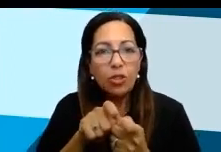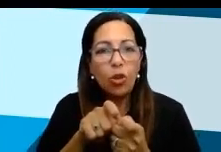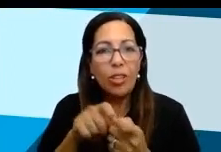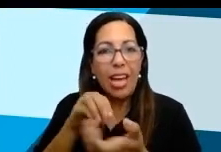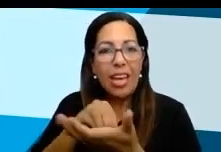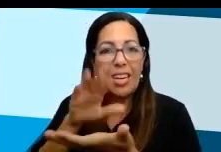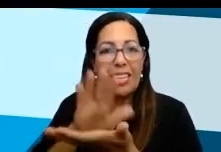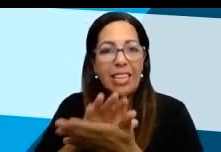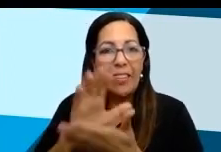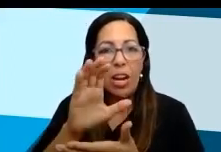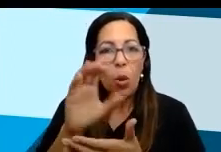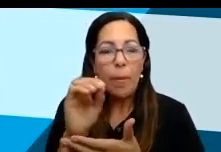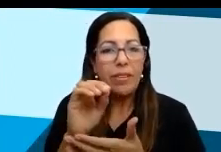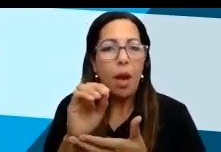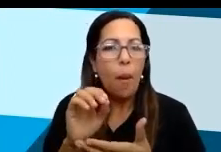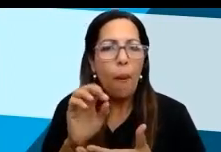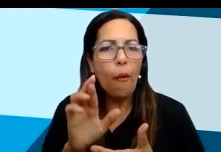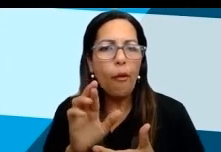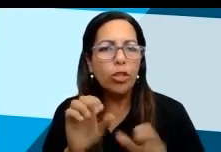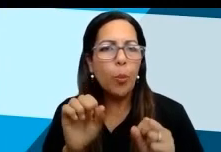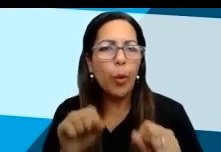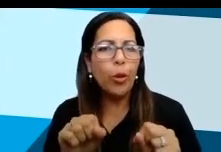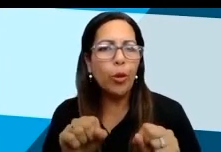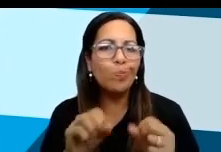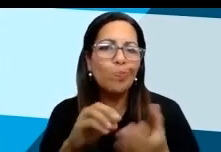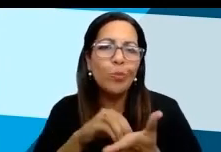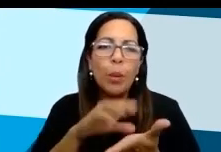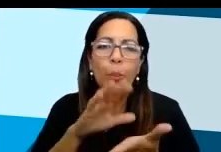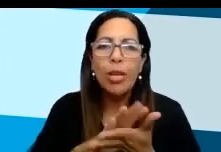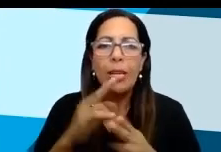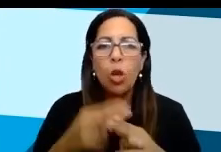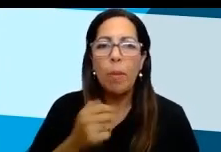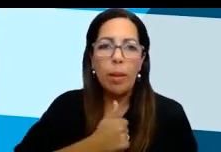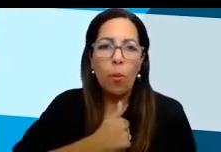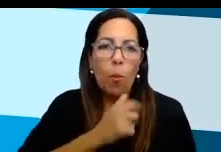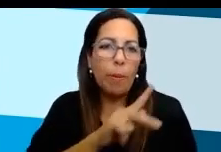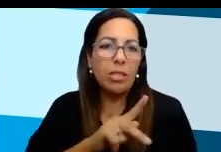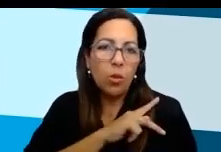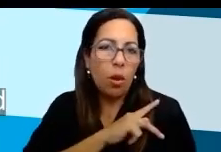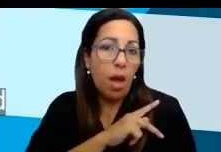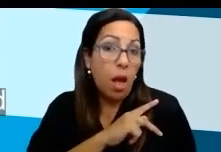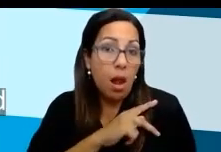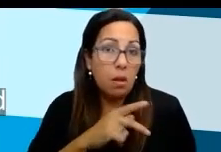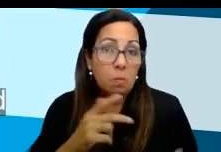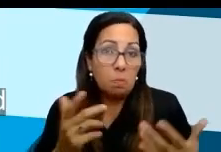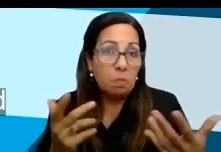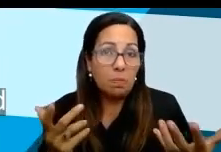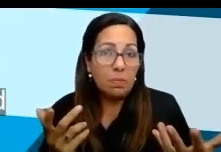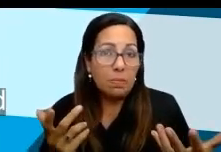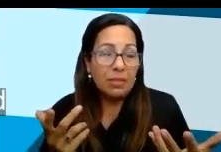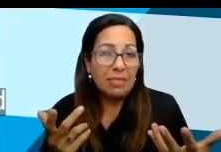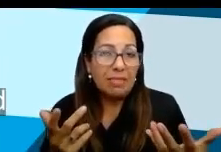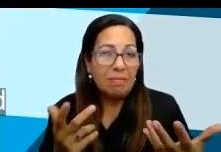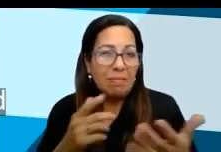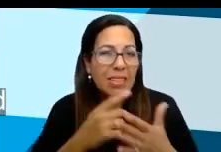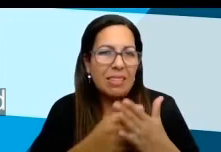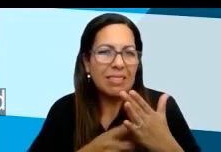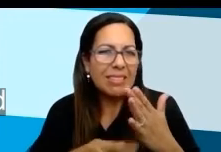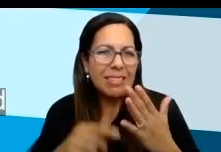la compañía, etcétera, o uno puede poner el nombre personal de uno, etcétera? ¿Qué información pongo